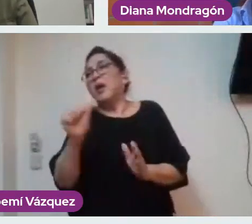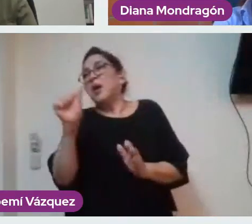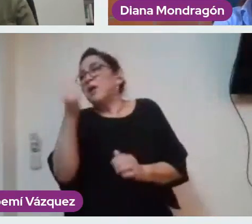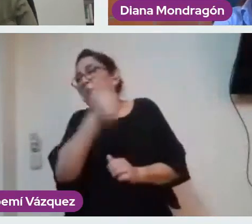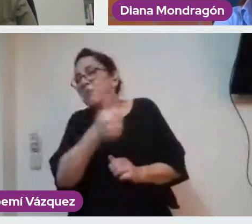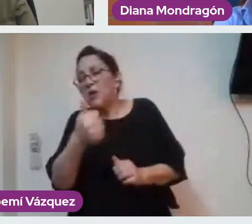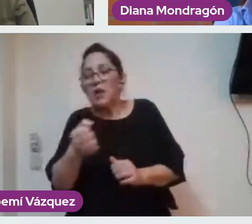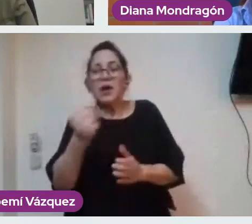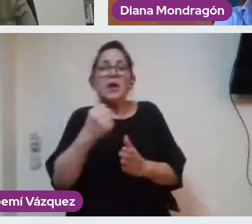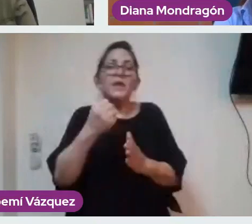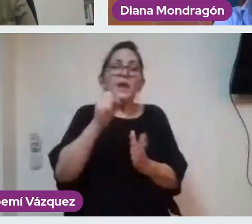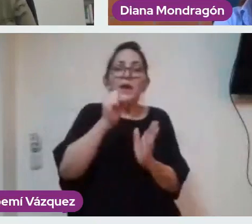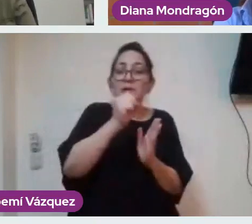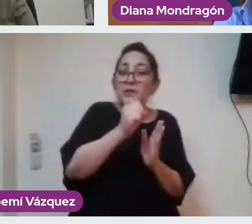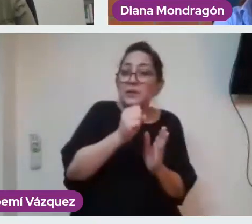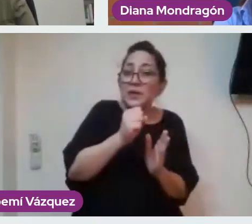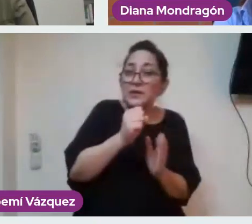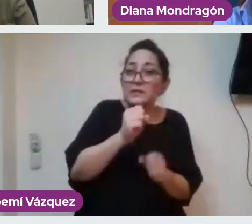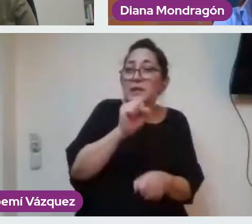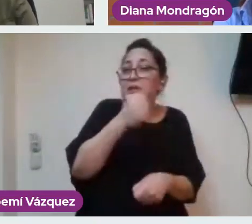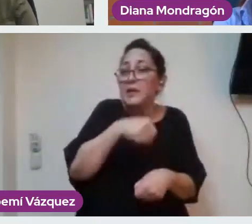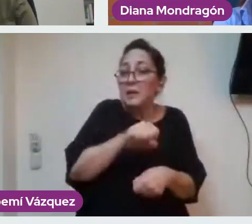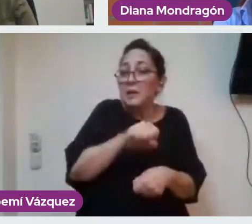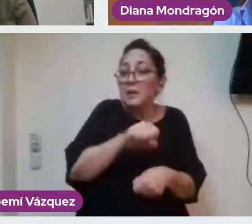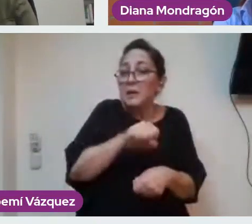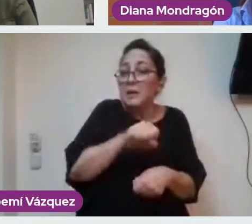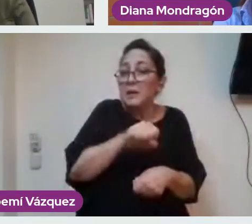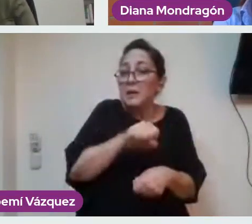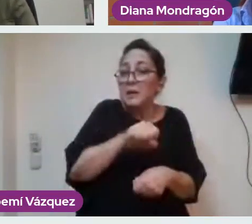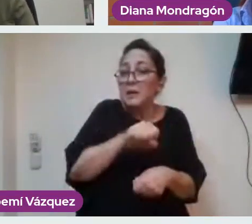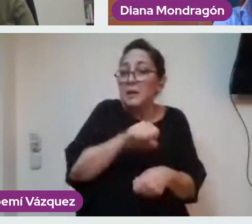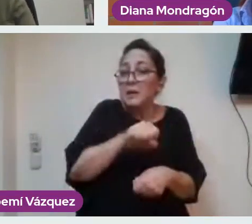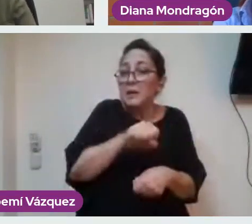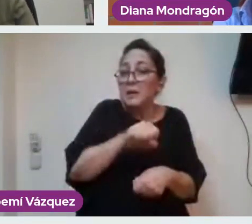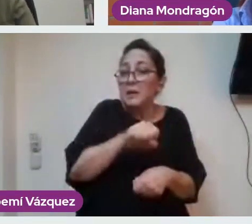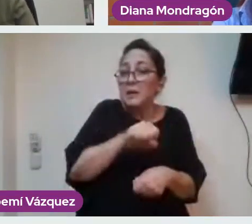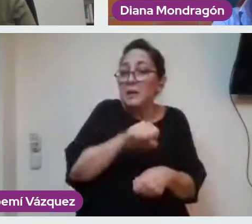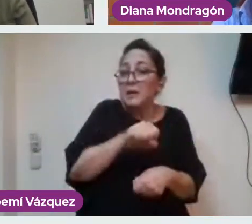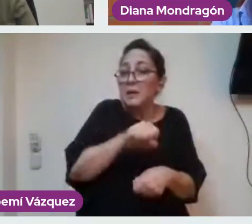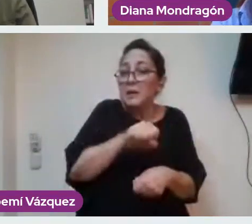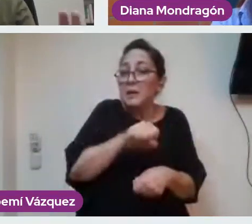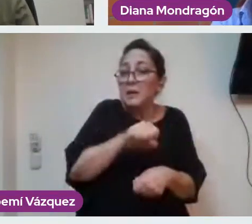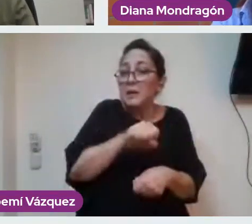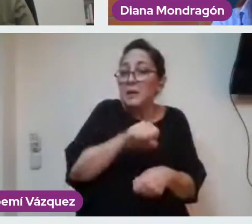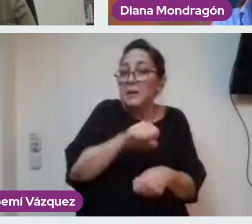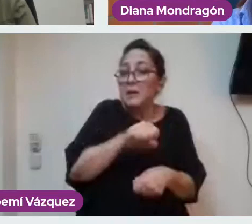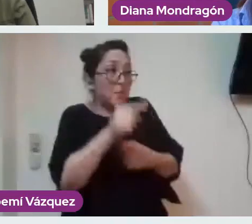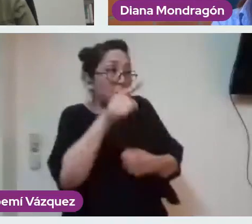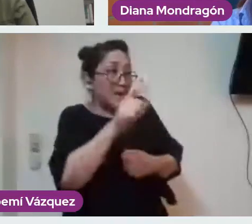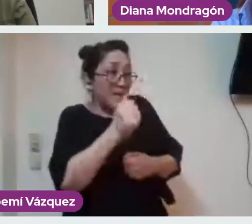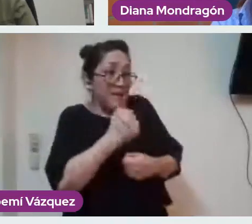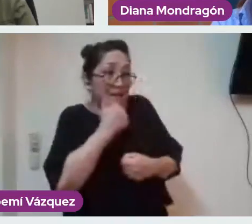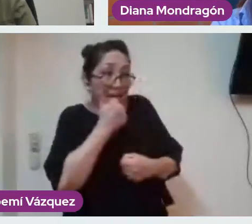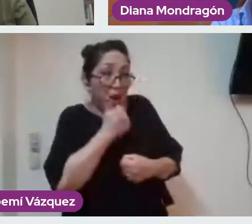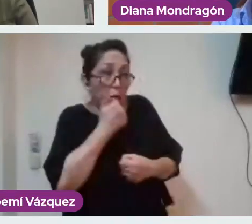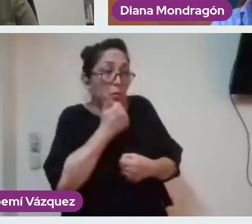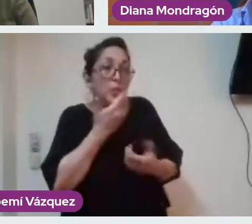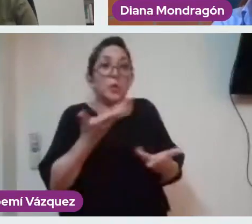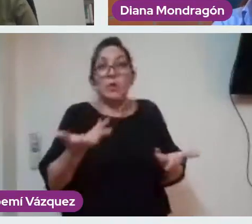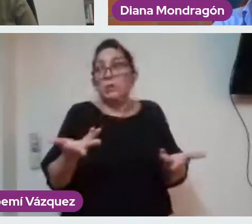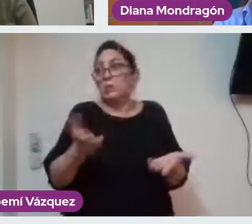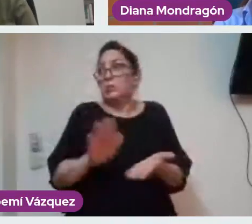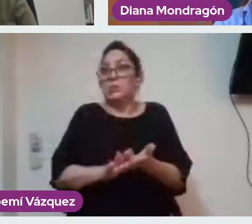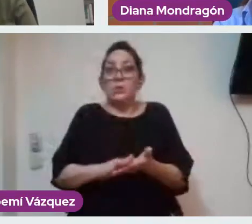espacios si ves que hay, identificas que hay un problema, pues a ver, no hay nada más importante que atenderlo, ¿no?, más allá